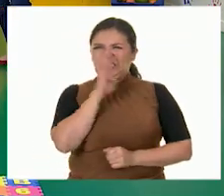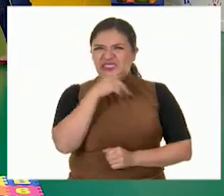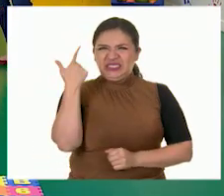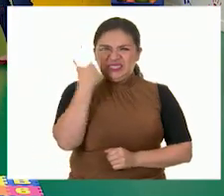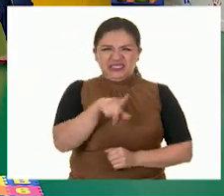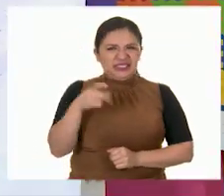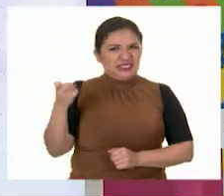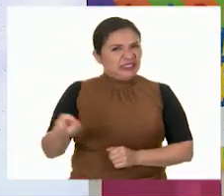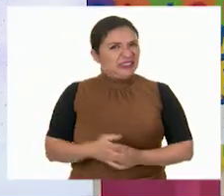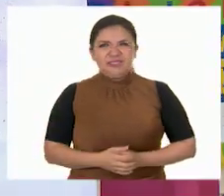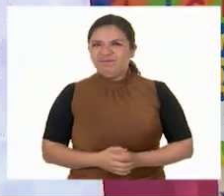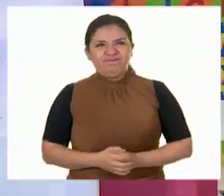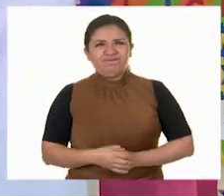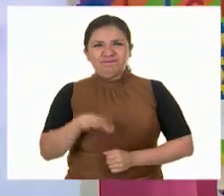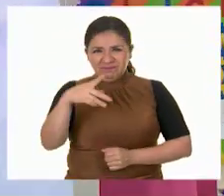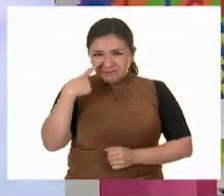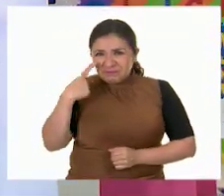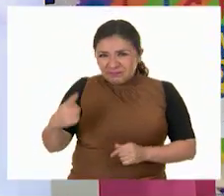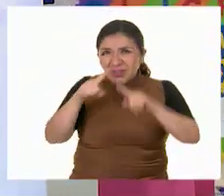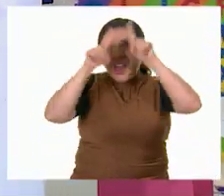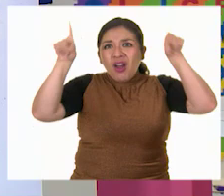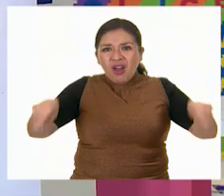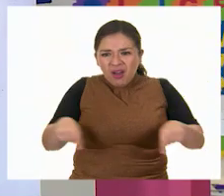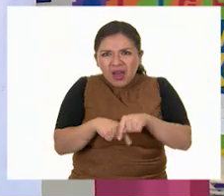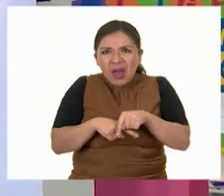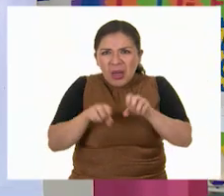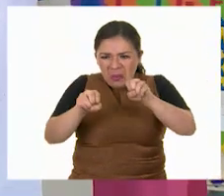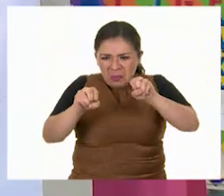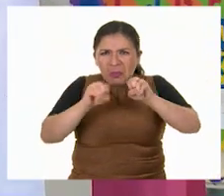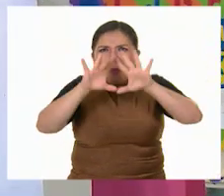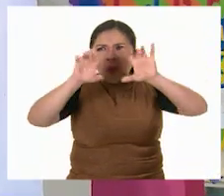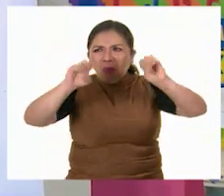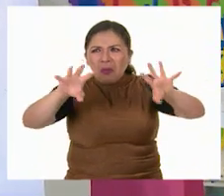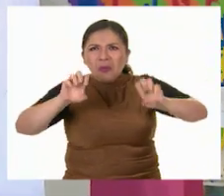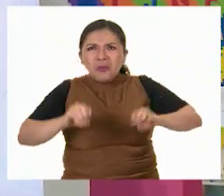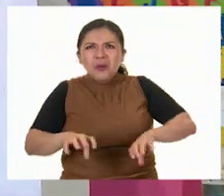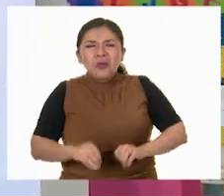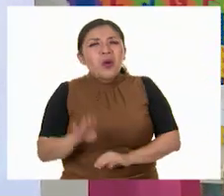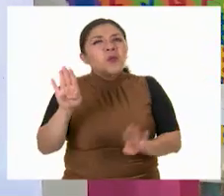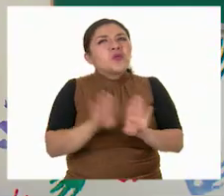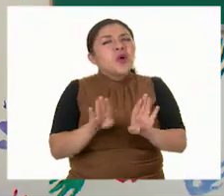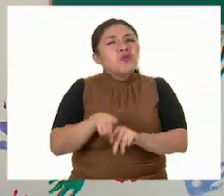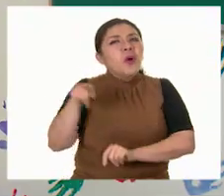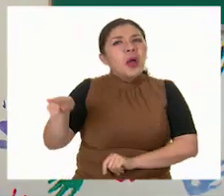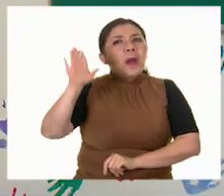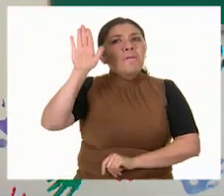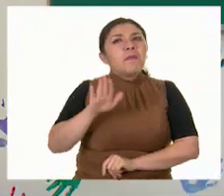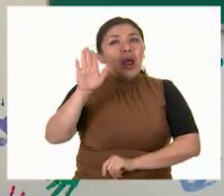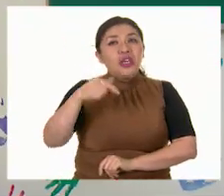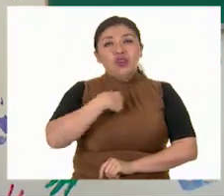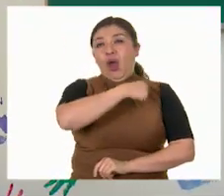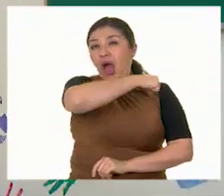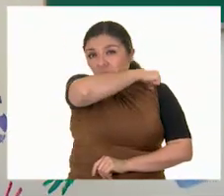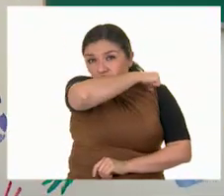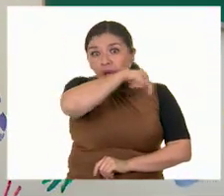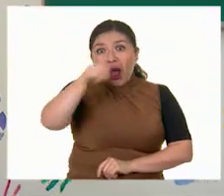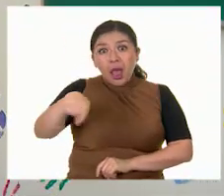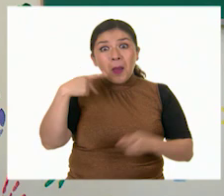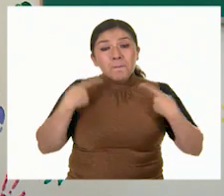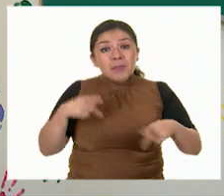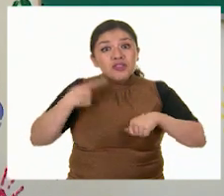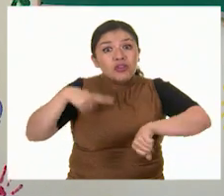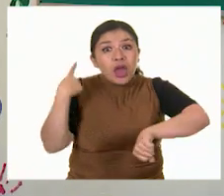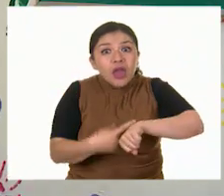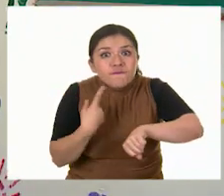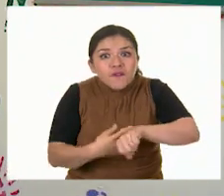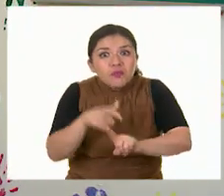horrible! Miren nada más cómo quedó esto, niñas y niños. Si esto fueran un par de estornudos de alguien enfermo, vean